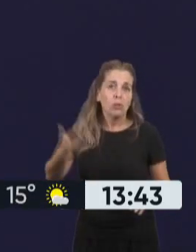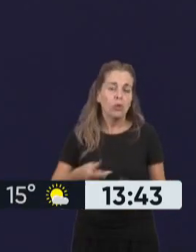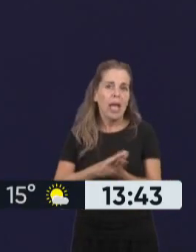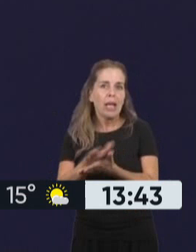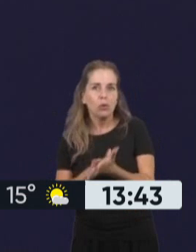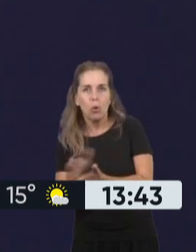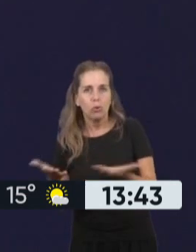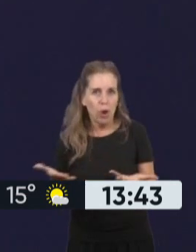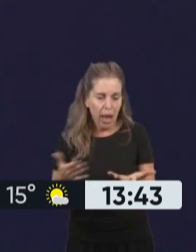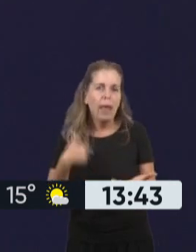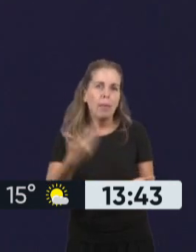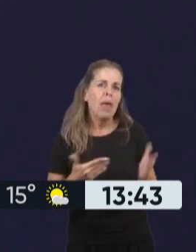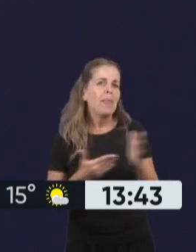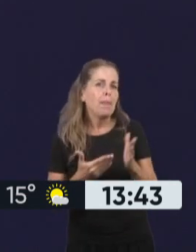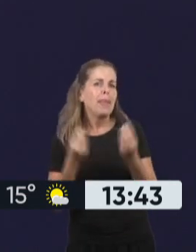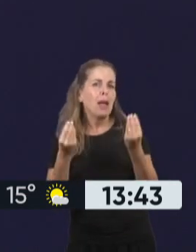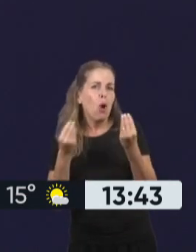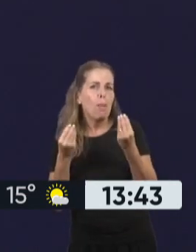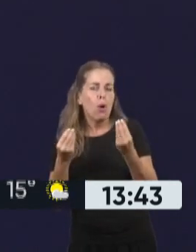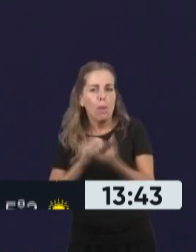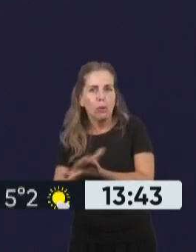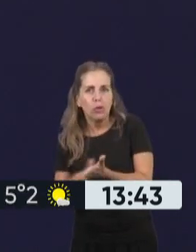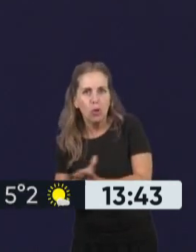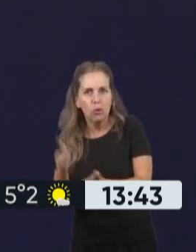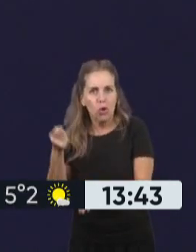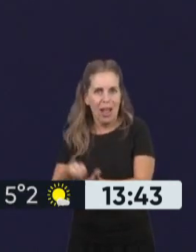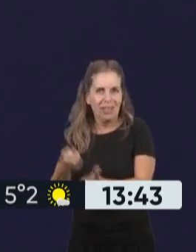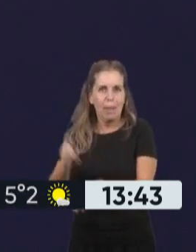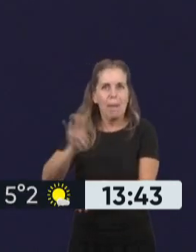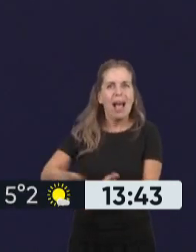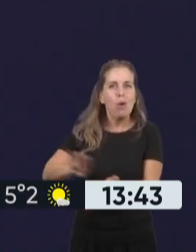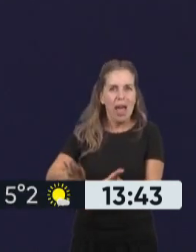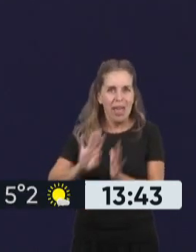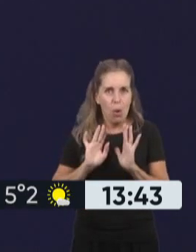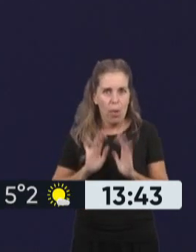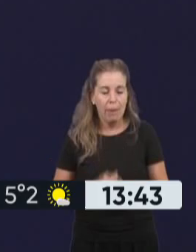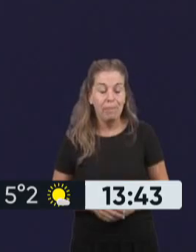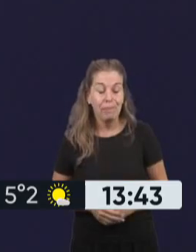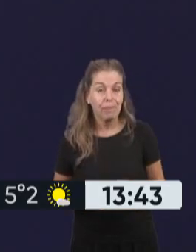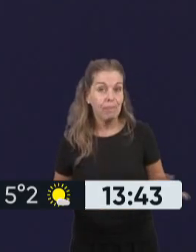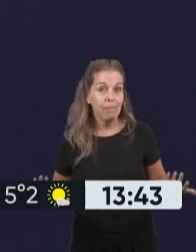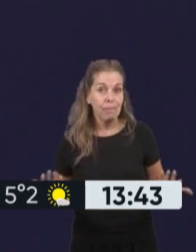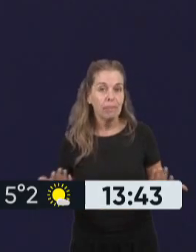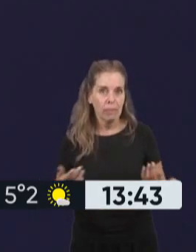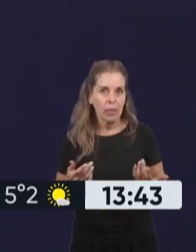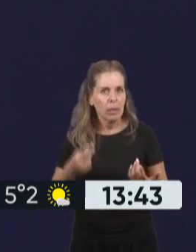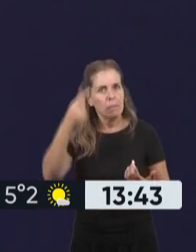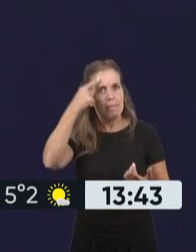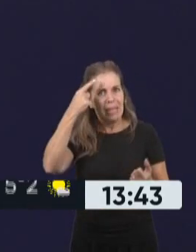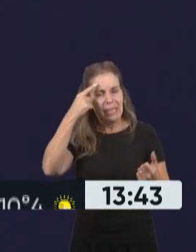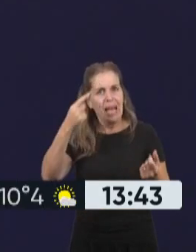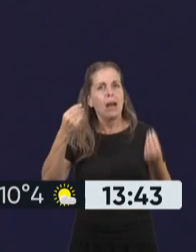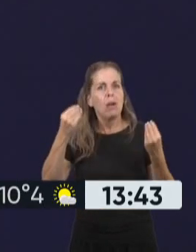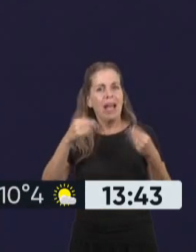es mejor o las formas de que esa fiesta se pague, ¿no? Pero no relacionar todo el desastre que